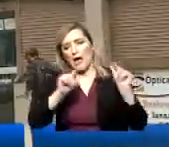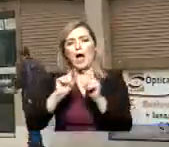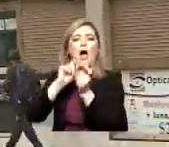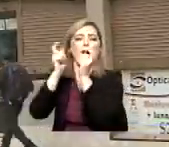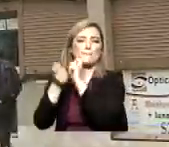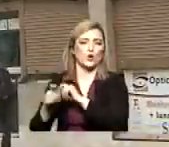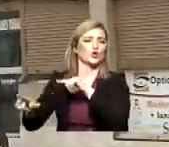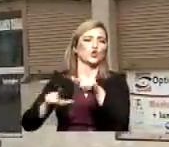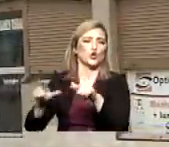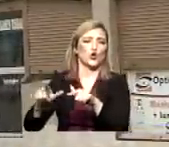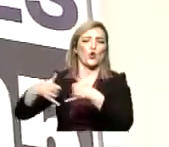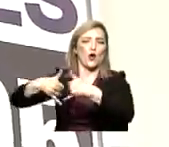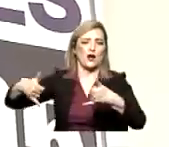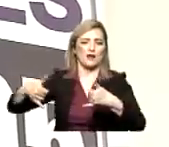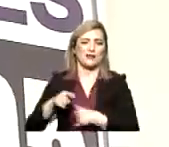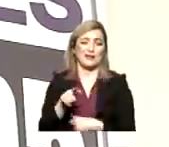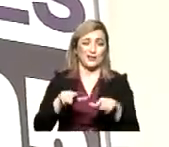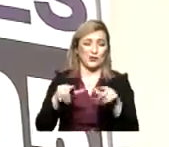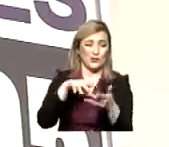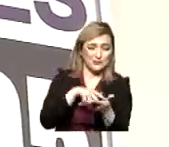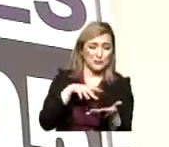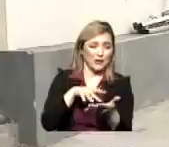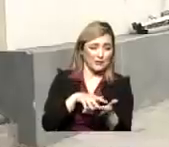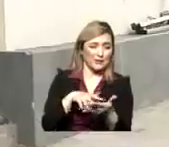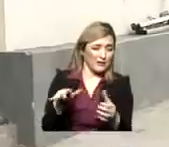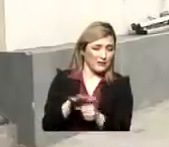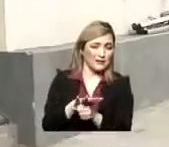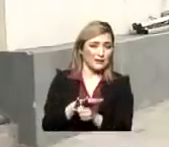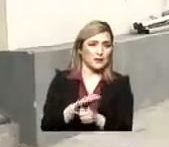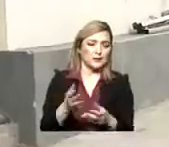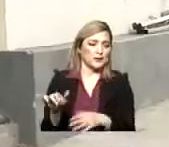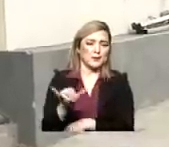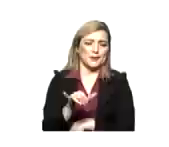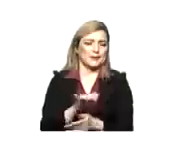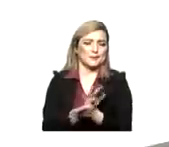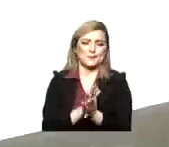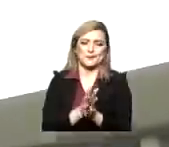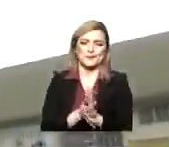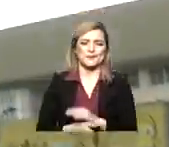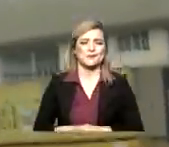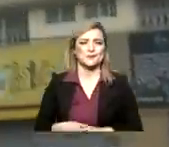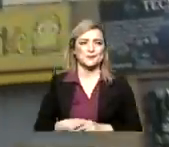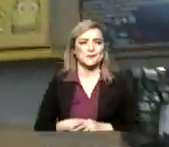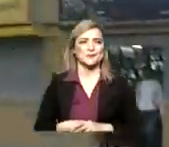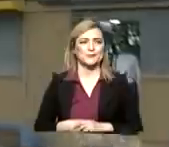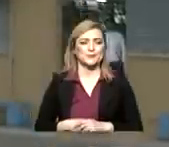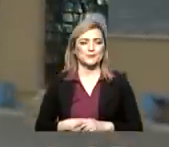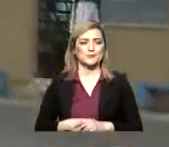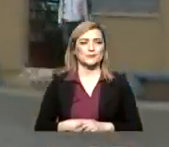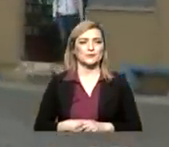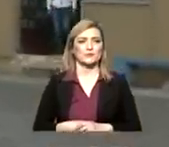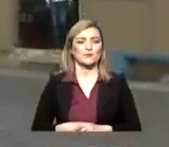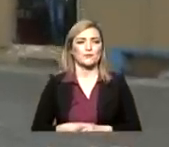zona, ya que aquella llena de estudiantes por un buen tiempo no volverá a ser igual que antes. En Quito, Paul